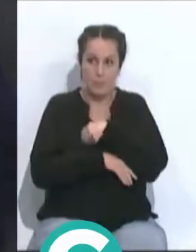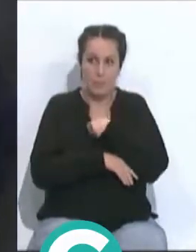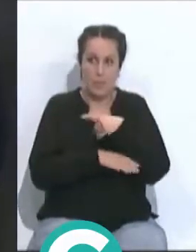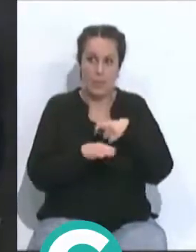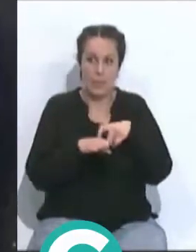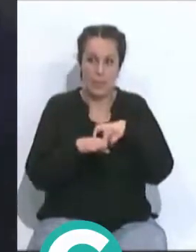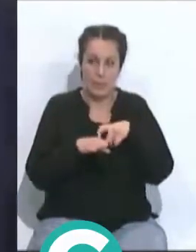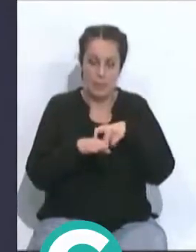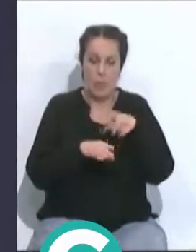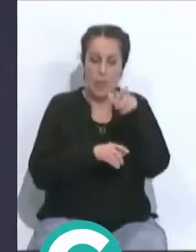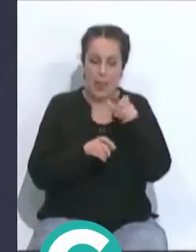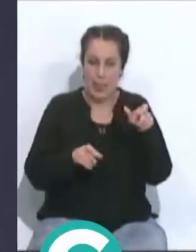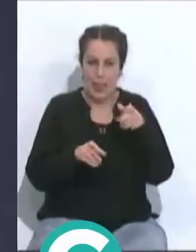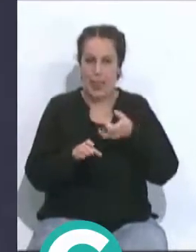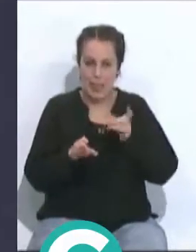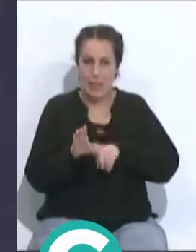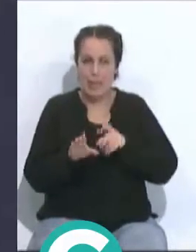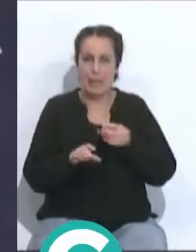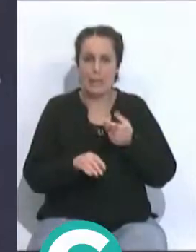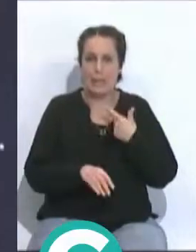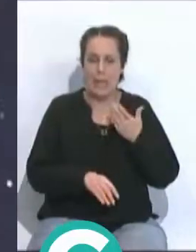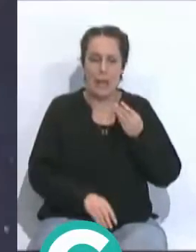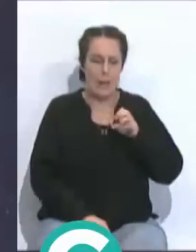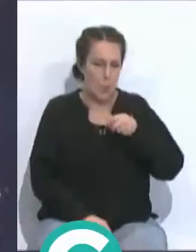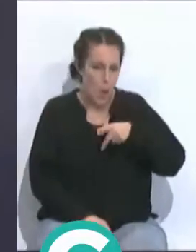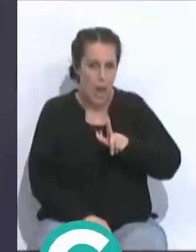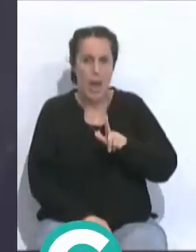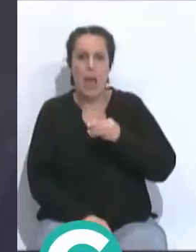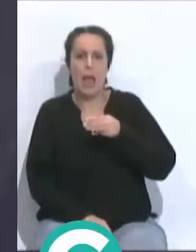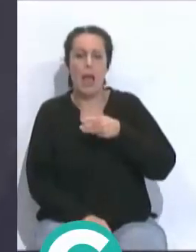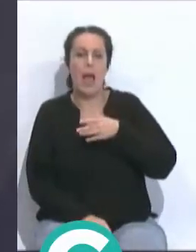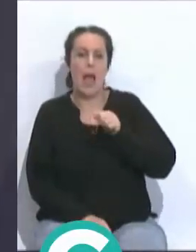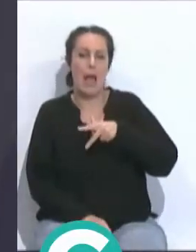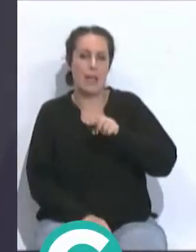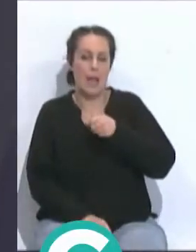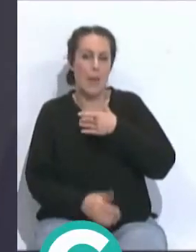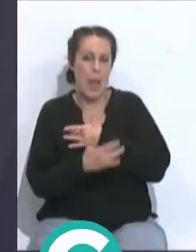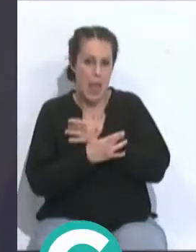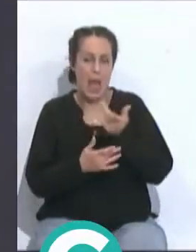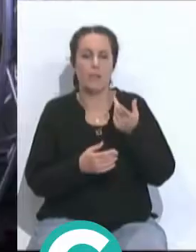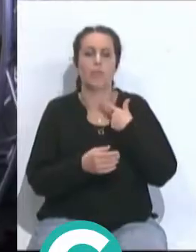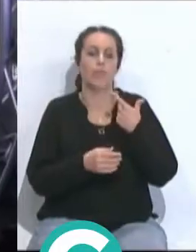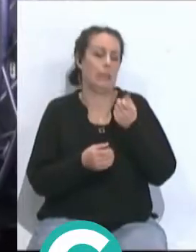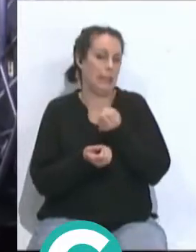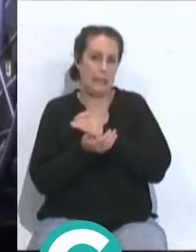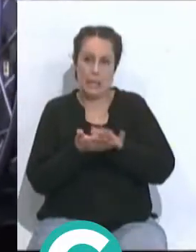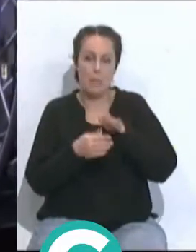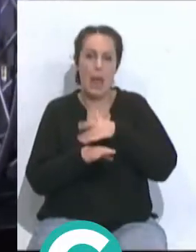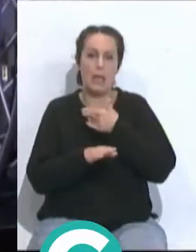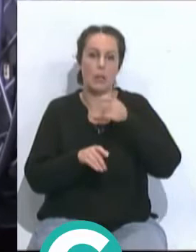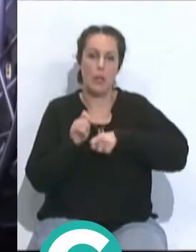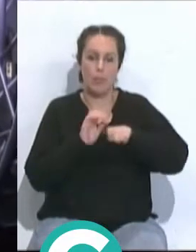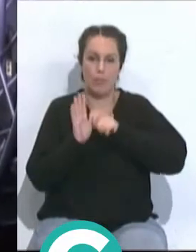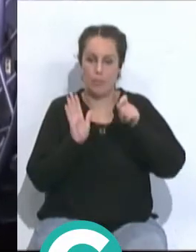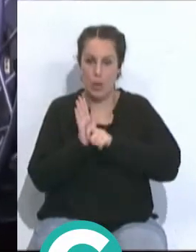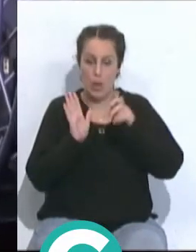de esas modalidades, de esos participantes, José El Mangla, Manuel Fernández y Ana María Suflo, de manera desinteresada para la Asociación de Romanceros